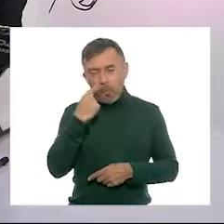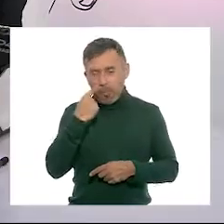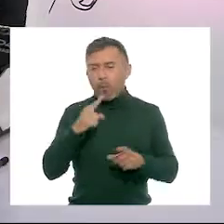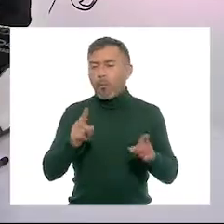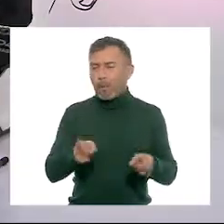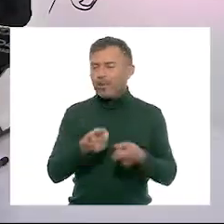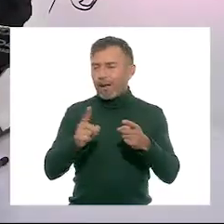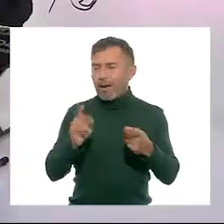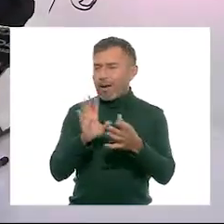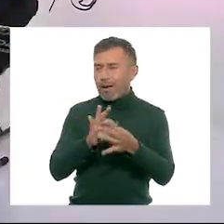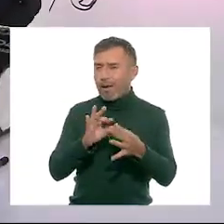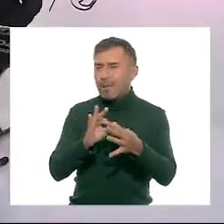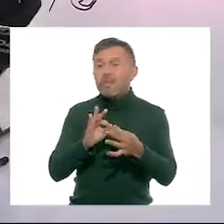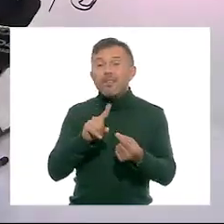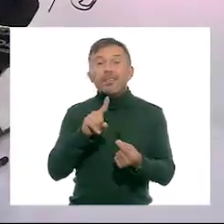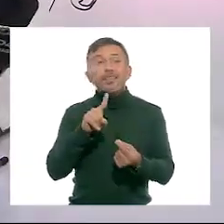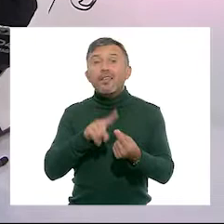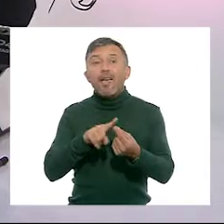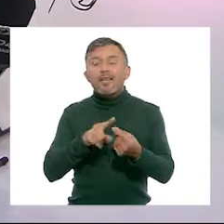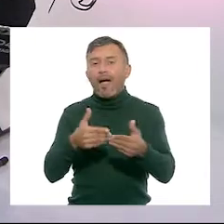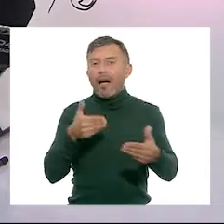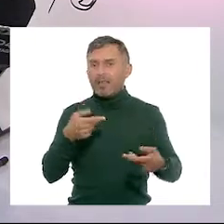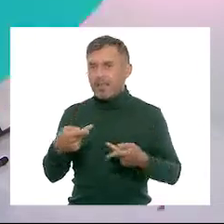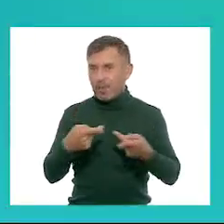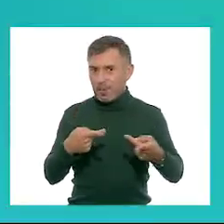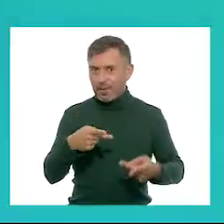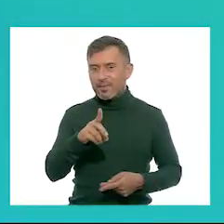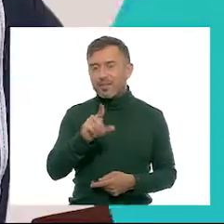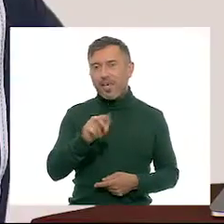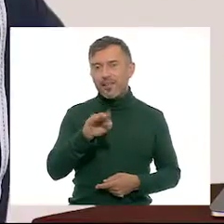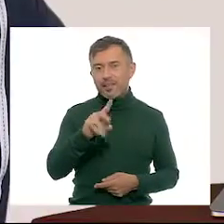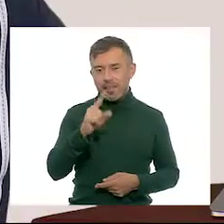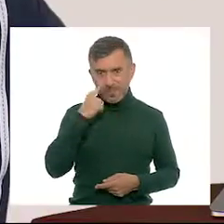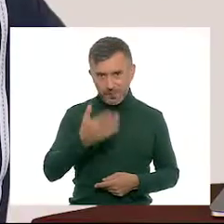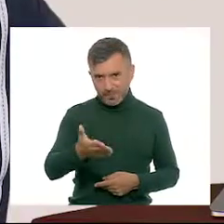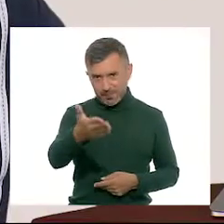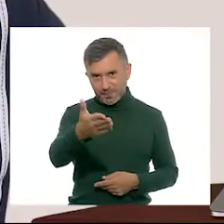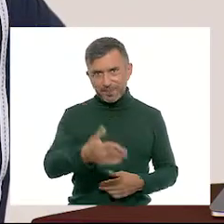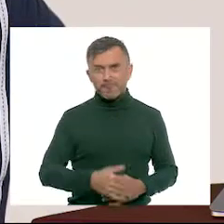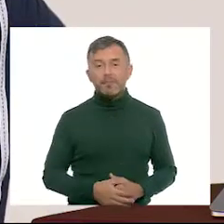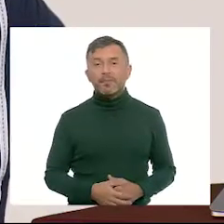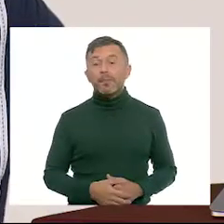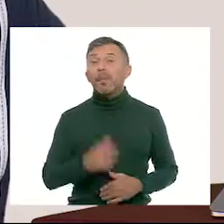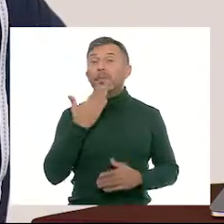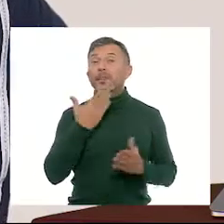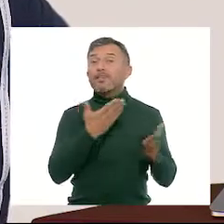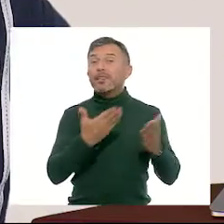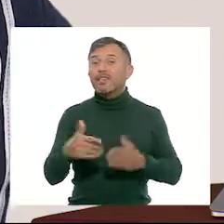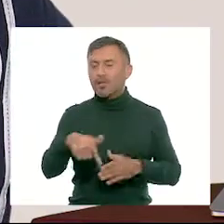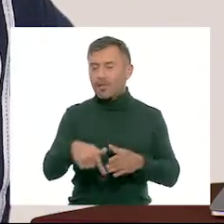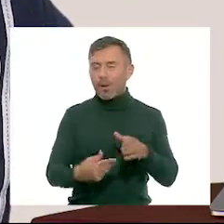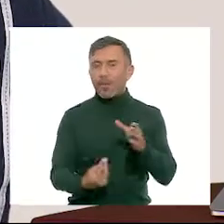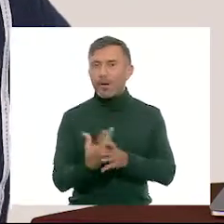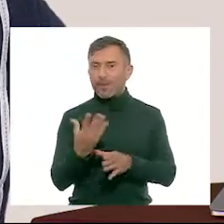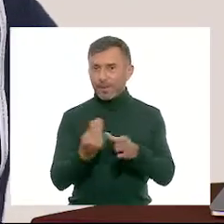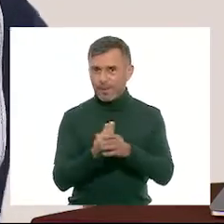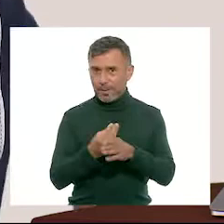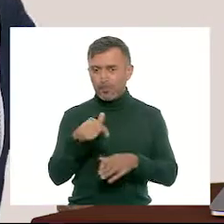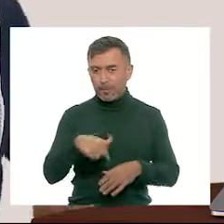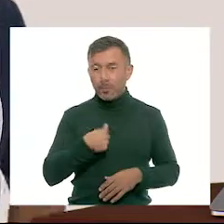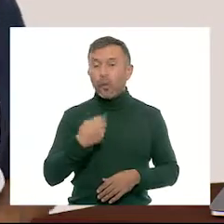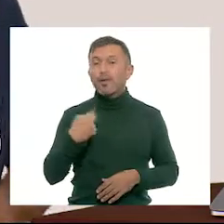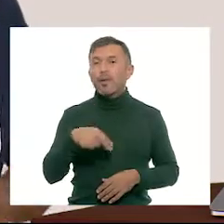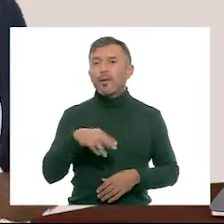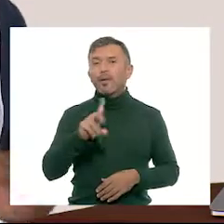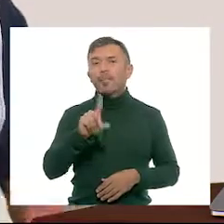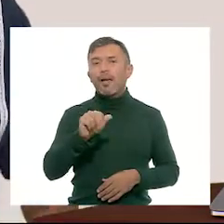explicarlo. Y eso lo tiene preparado David Imezli. Bienvenidos sean a una nueva clase. Yo soy David. Hoy tenemos